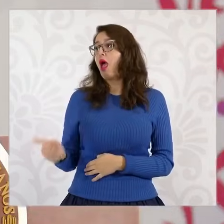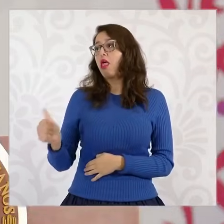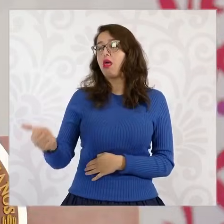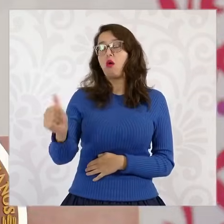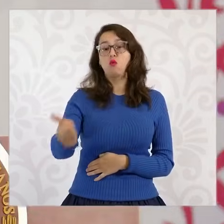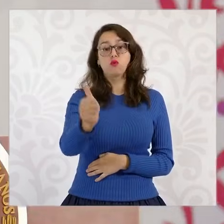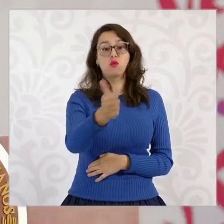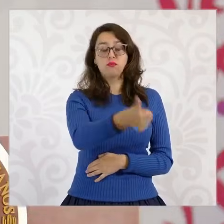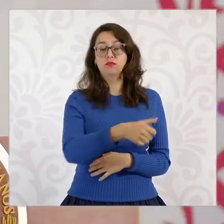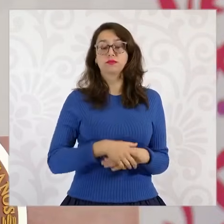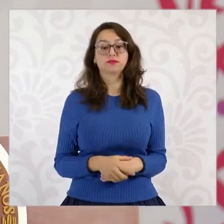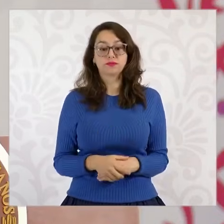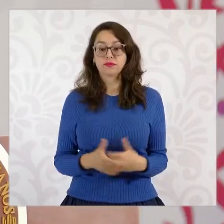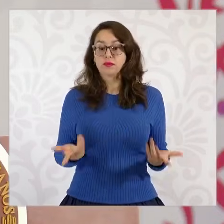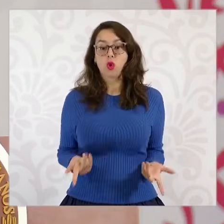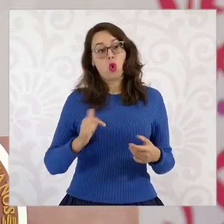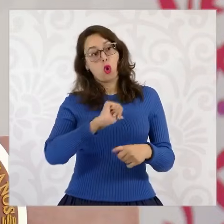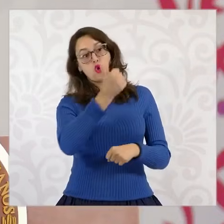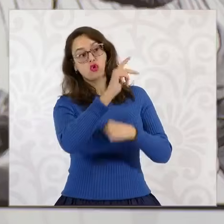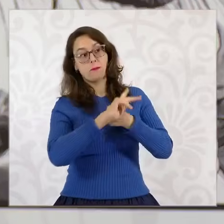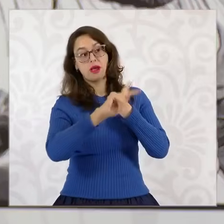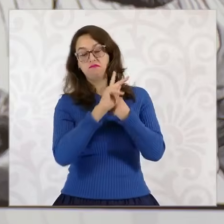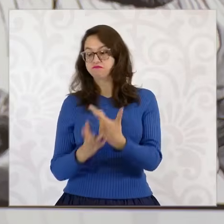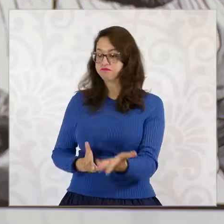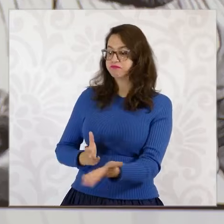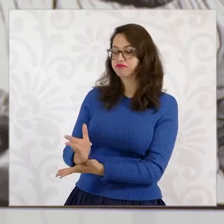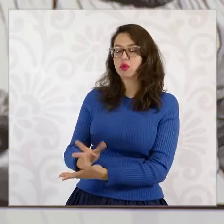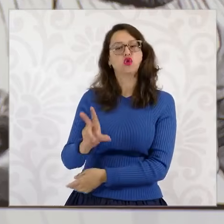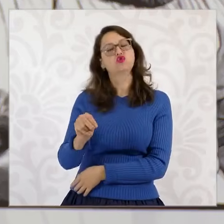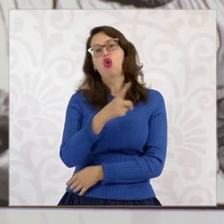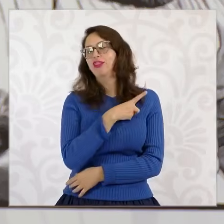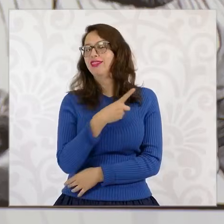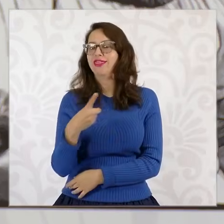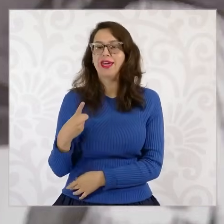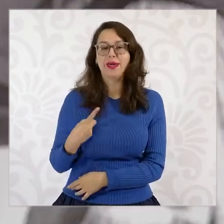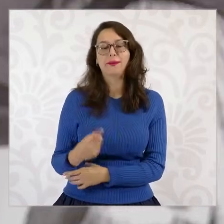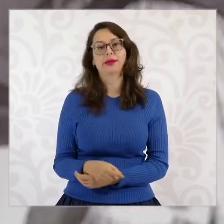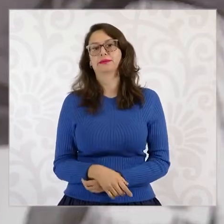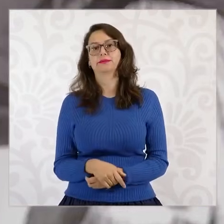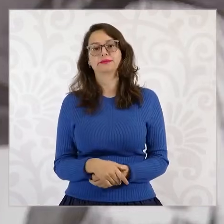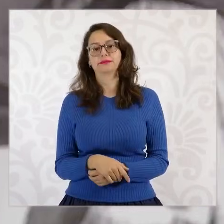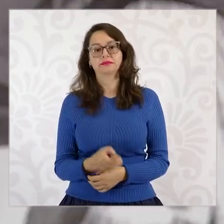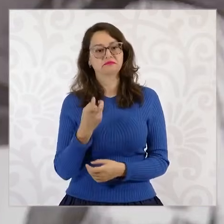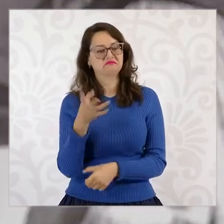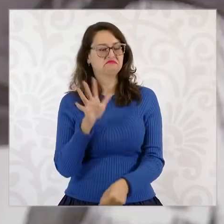Ya el solo hecho de decir que no debe haber intervención en ningún país ya es muy importante.